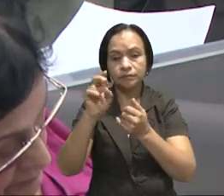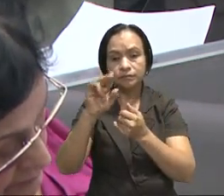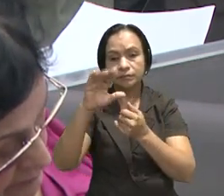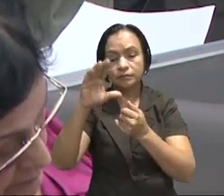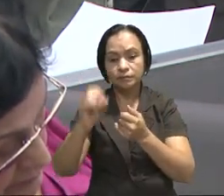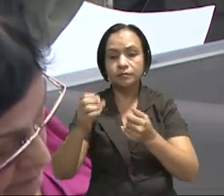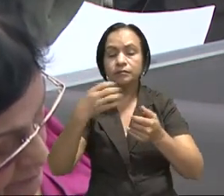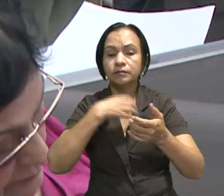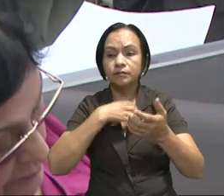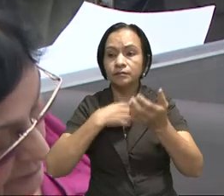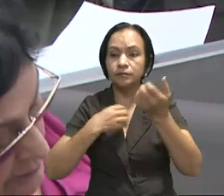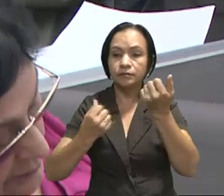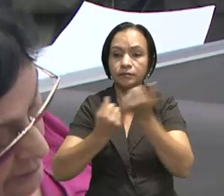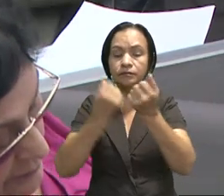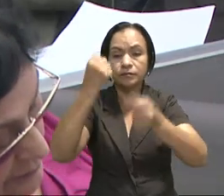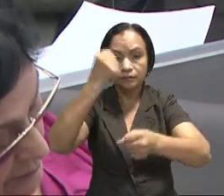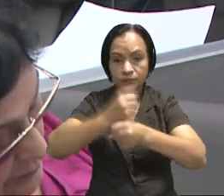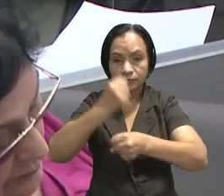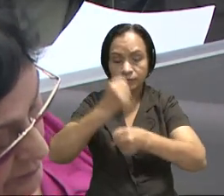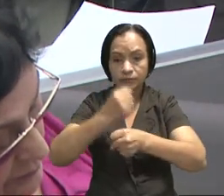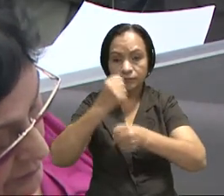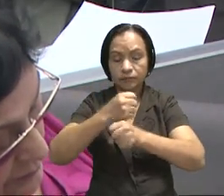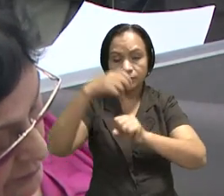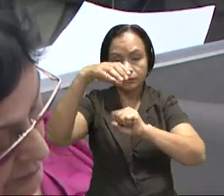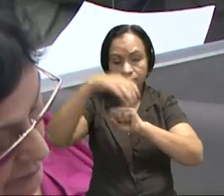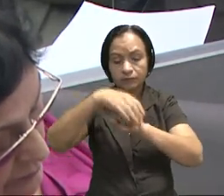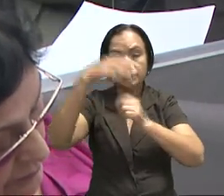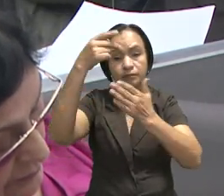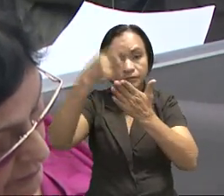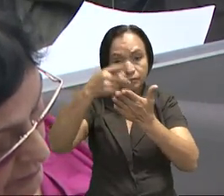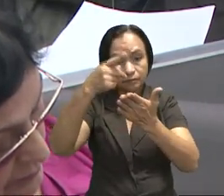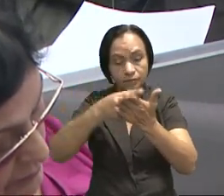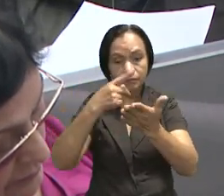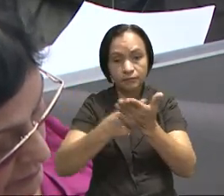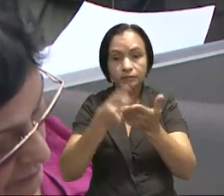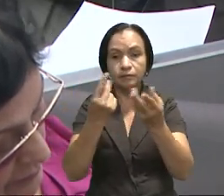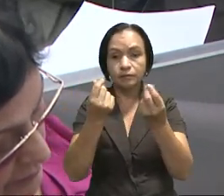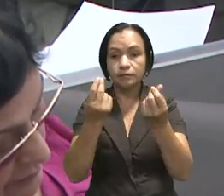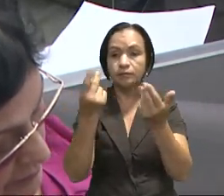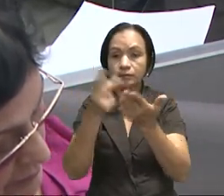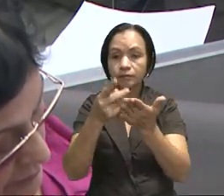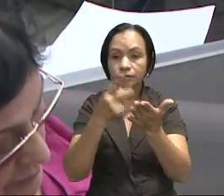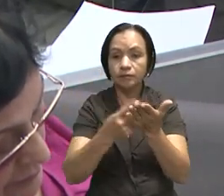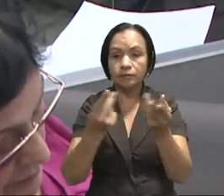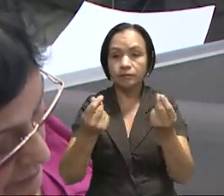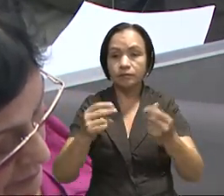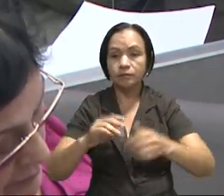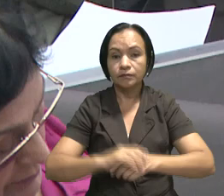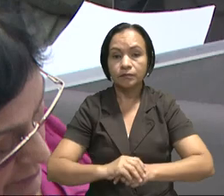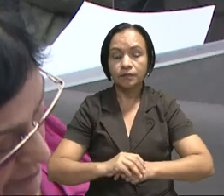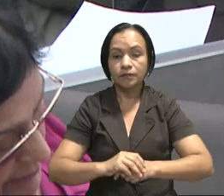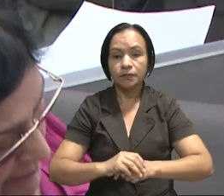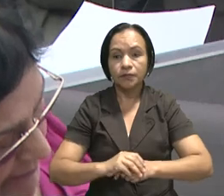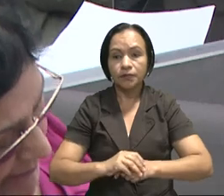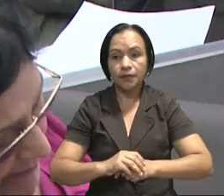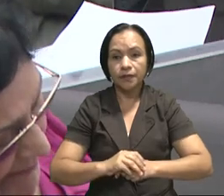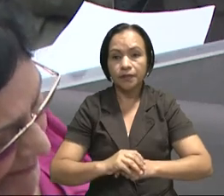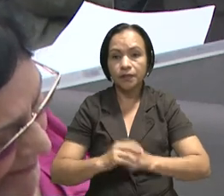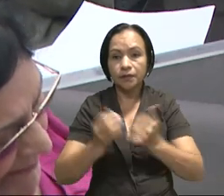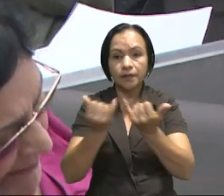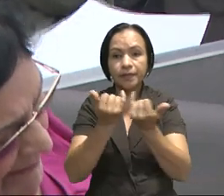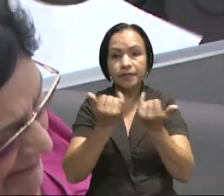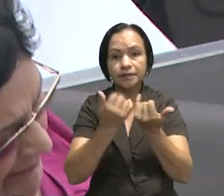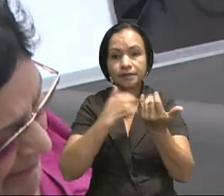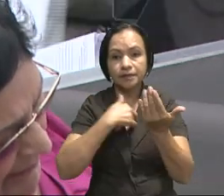se sostiene el trabajo de la Comisión de Producción, Economía y Presupuesto. En